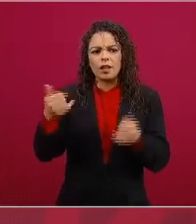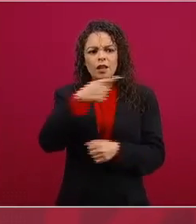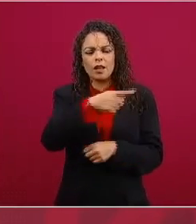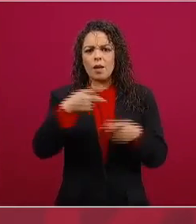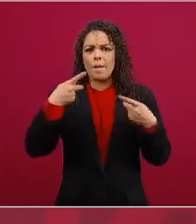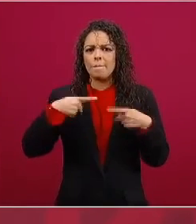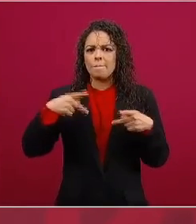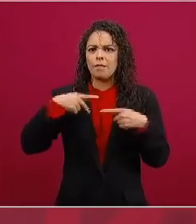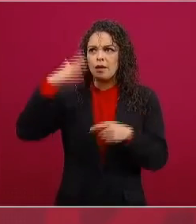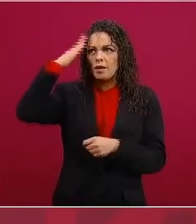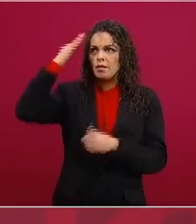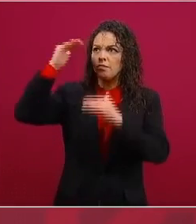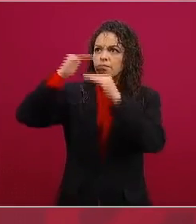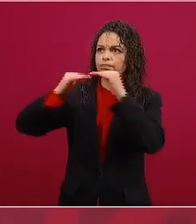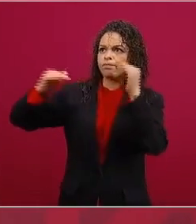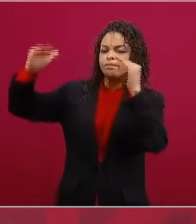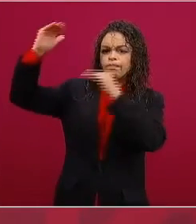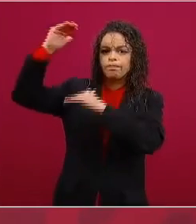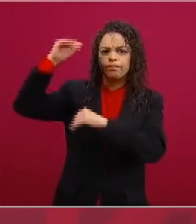que gocen de impunidad,